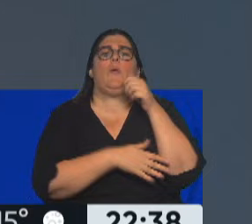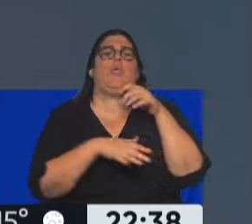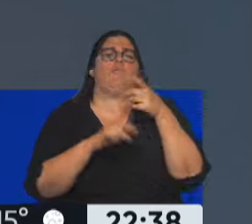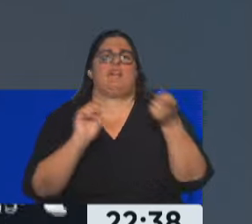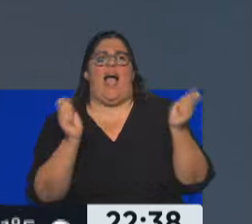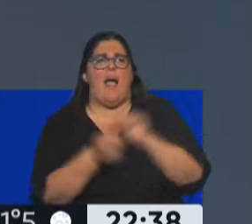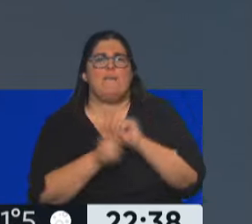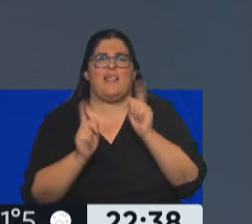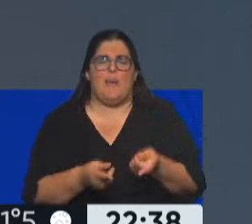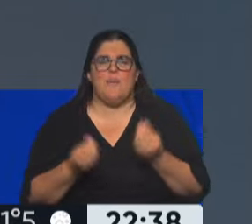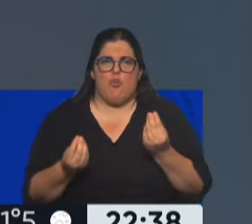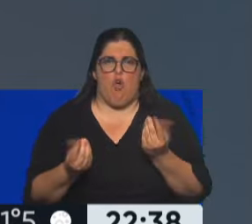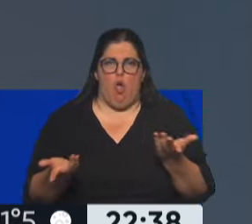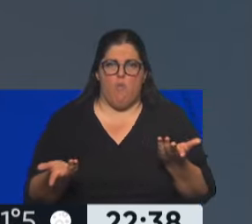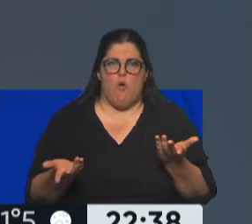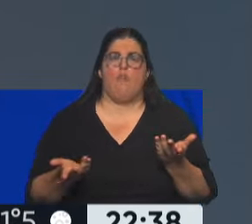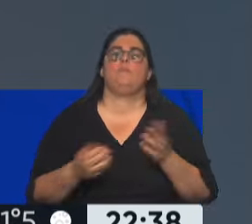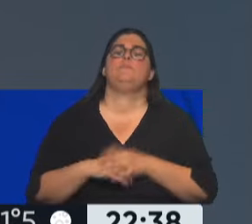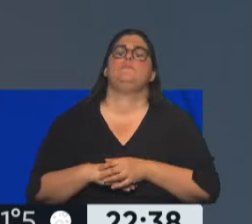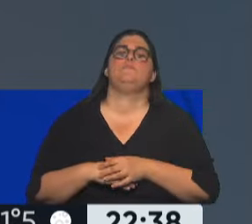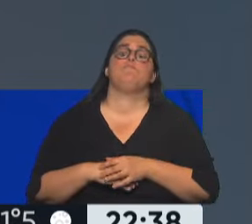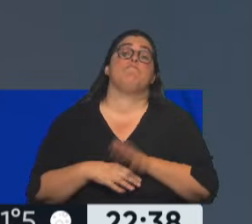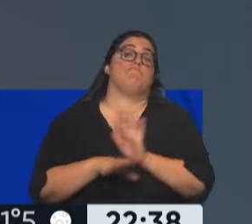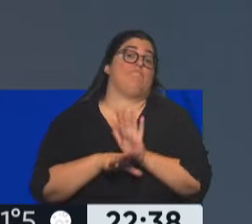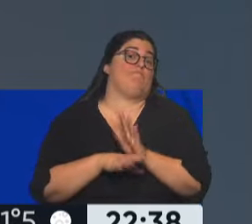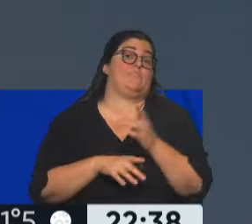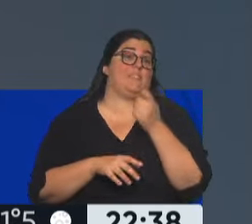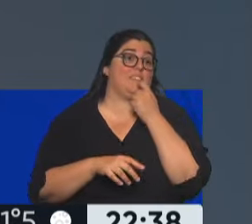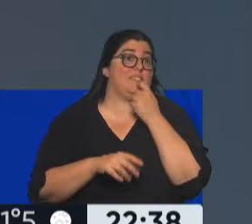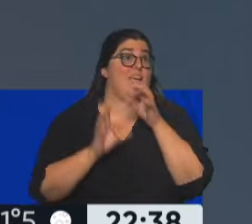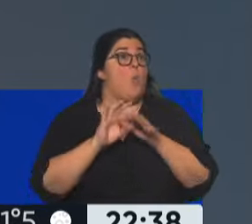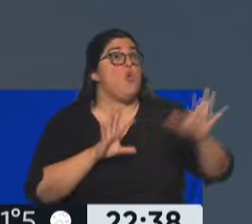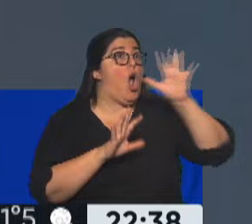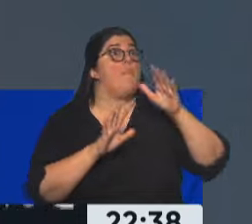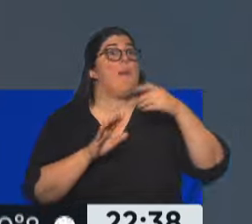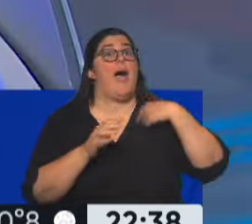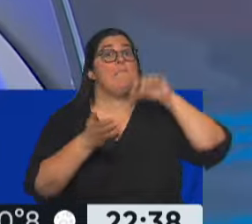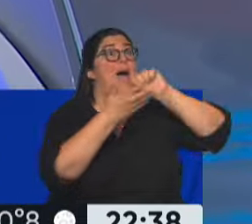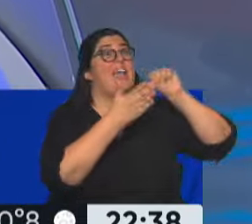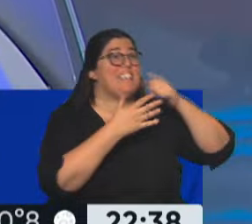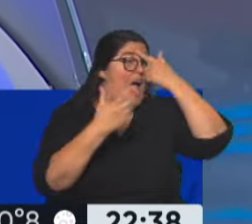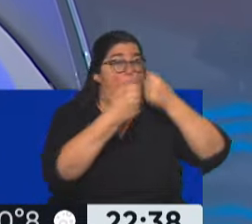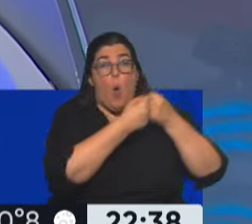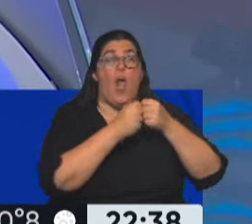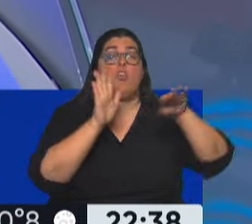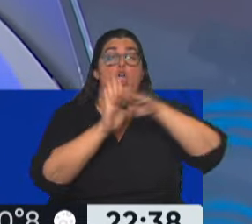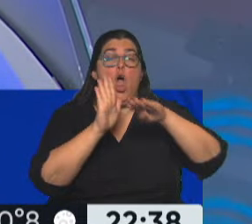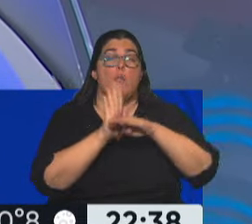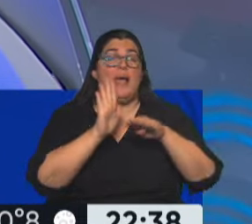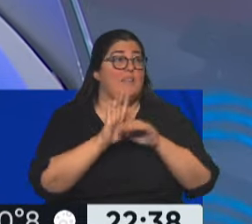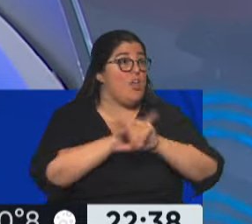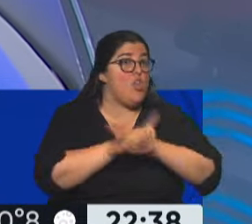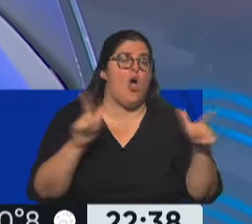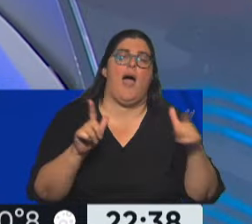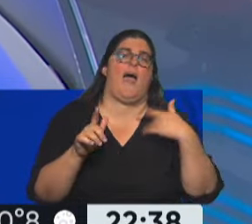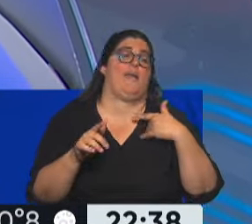eso, sin un amparo de una reglamentación común, no va a tener una solución en el corto plazo ni en el largo. Bueno, esa